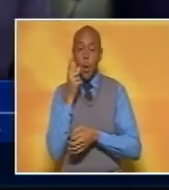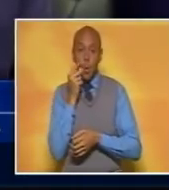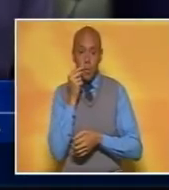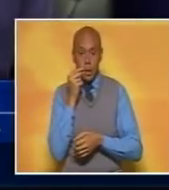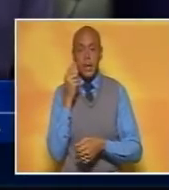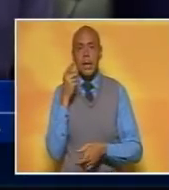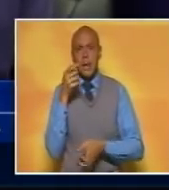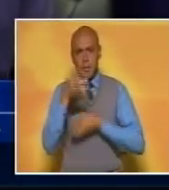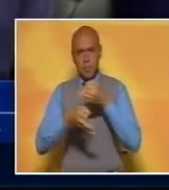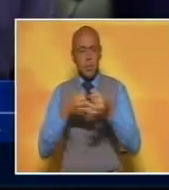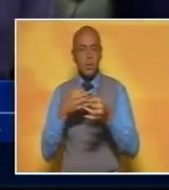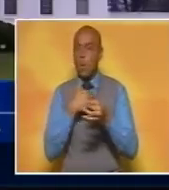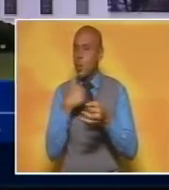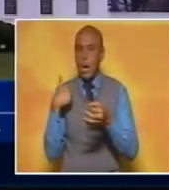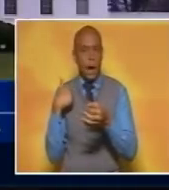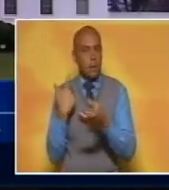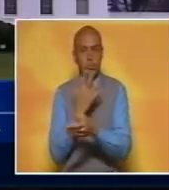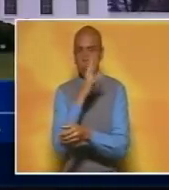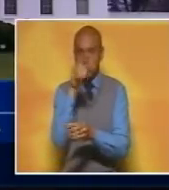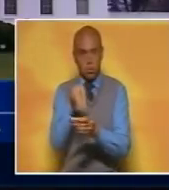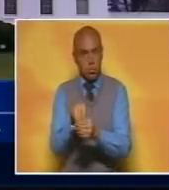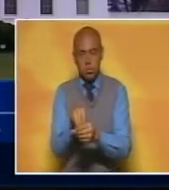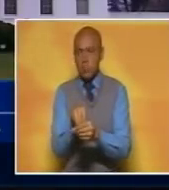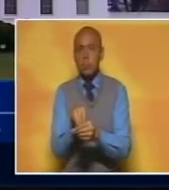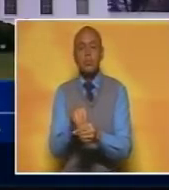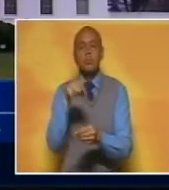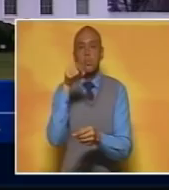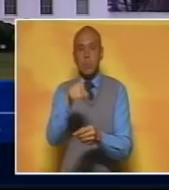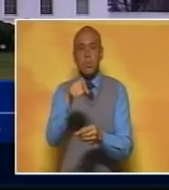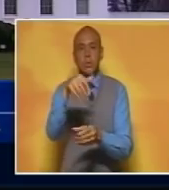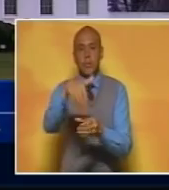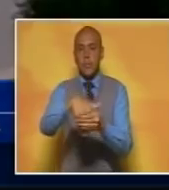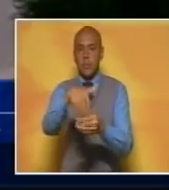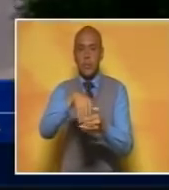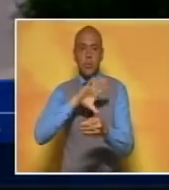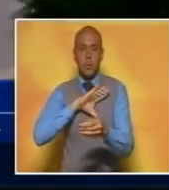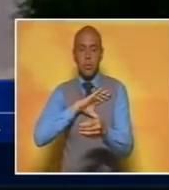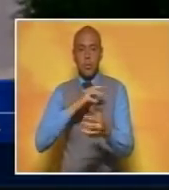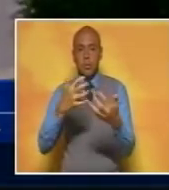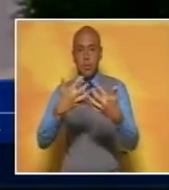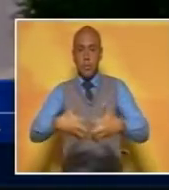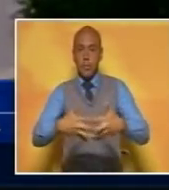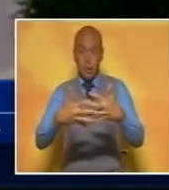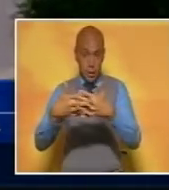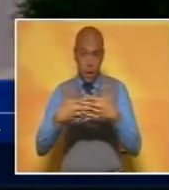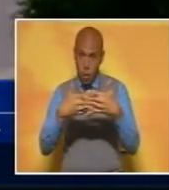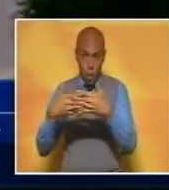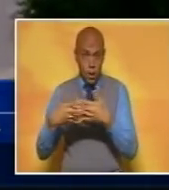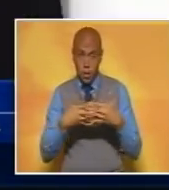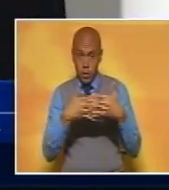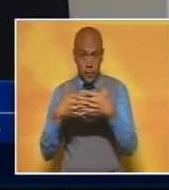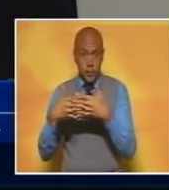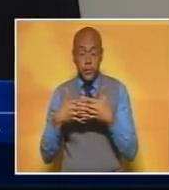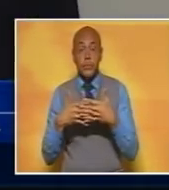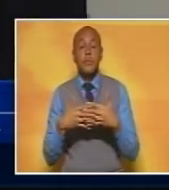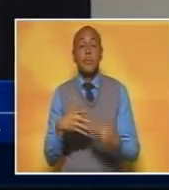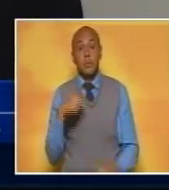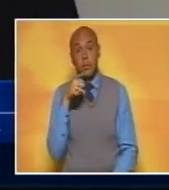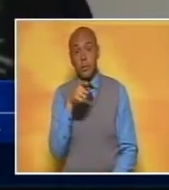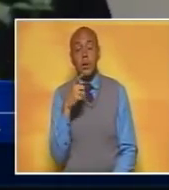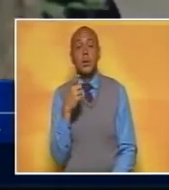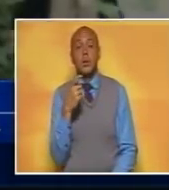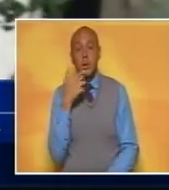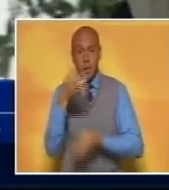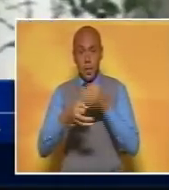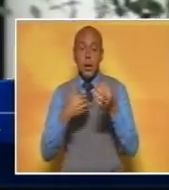ni va a inmiscuirse de ninguna manera en las elecciones presidenciales de Estados Unidos. Ante la prensa resaltó la necesidad de fortalecer las